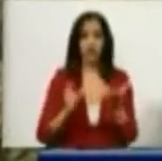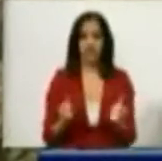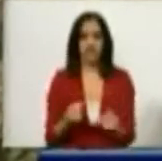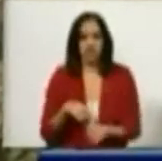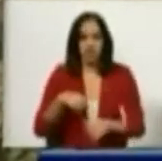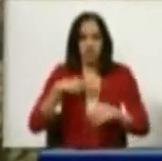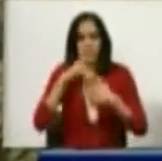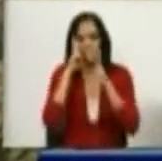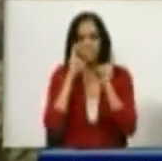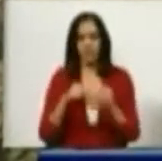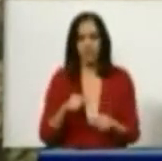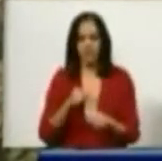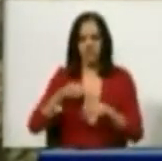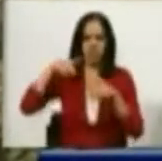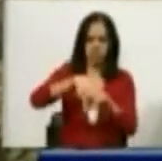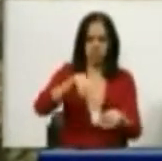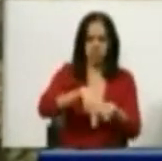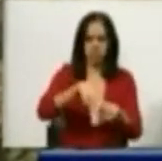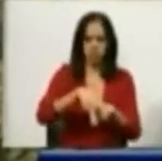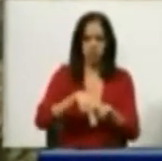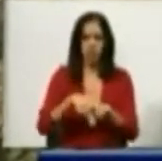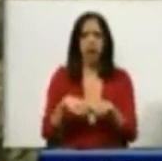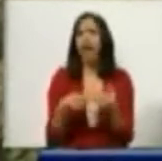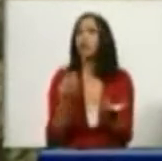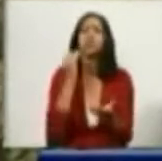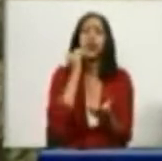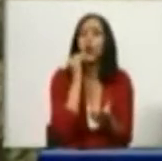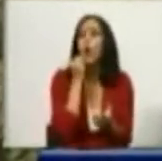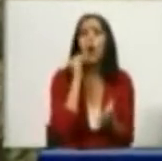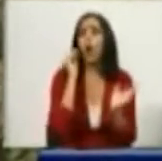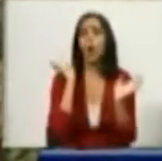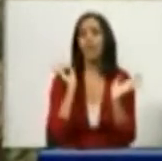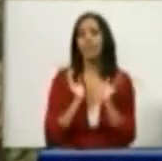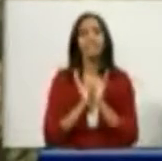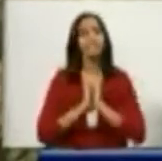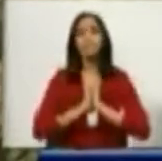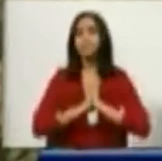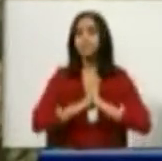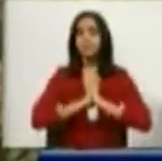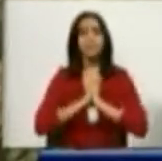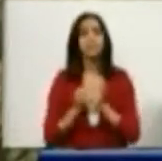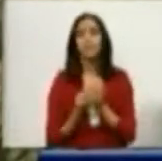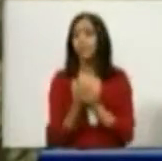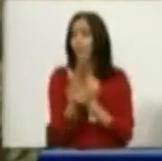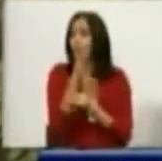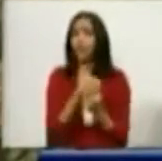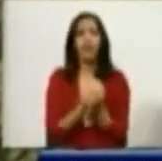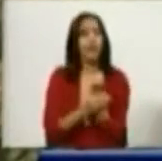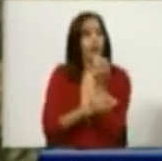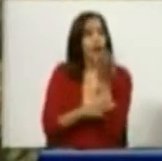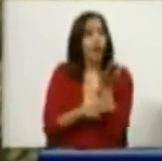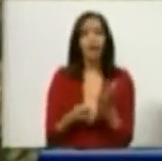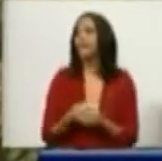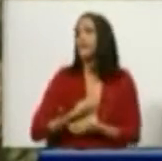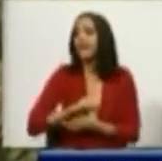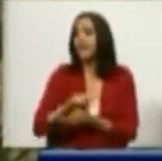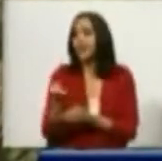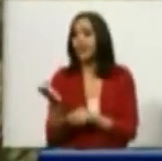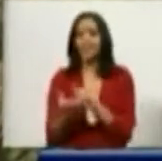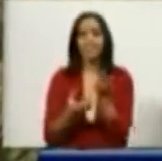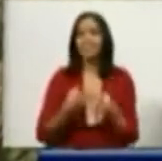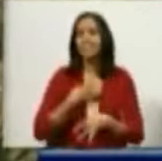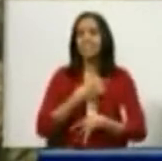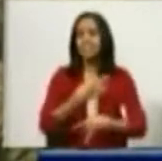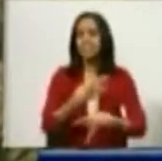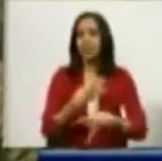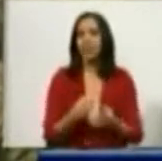nacional reprimiendo a los jóvenes que eran unos capullitos en flor que la única intención que la tenía